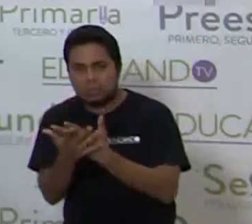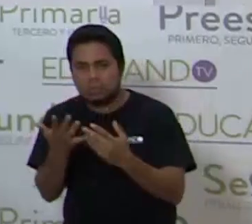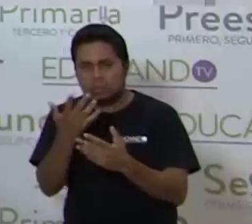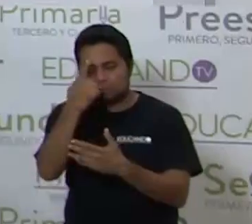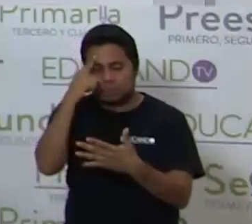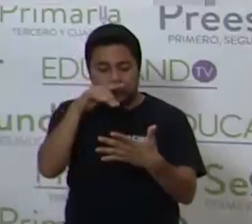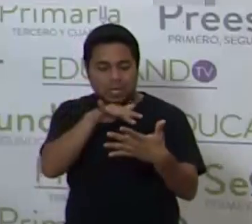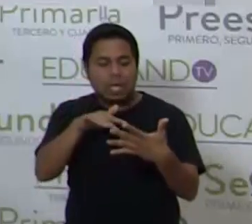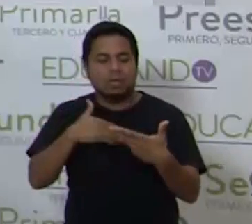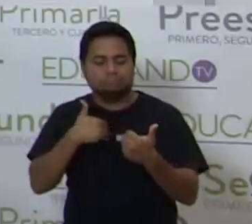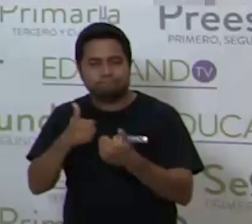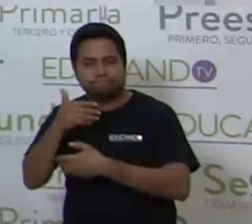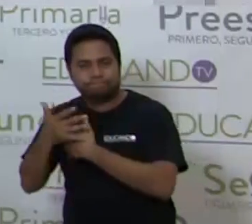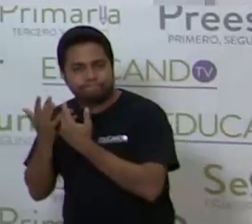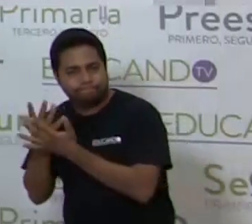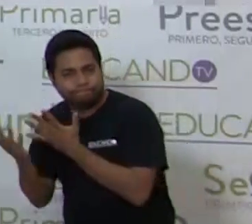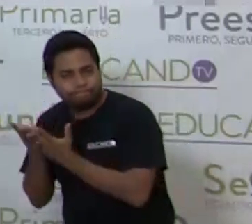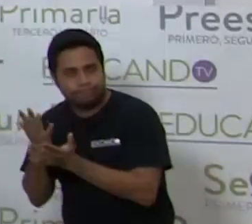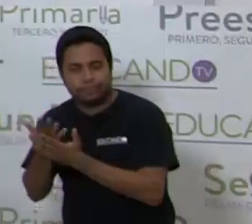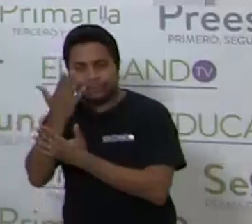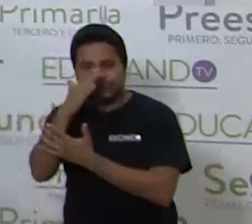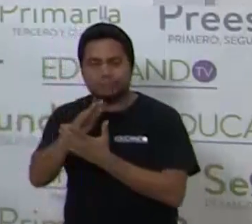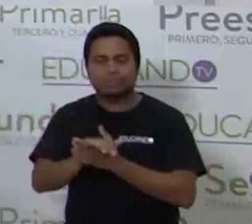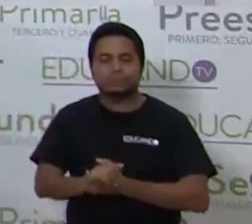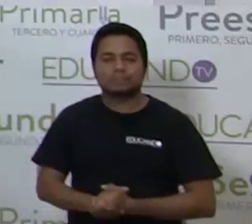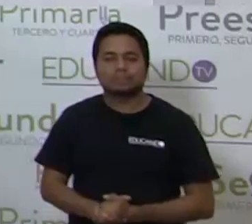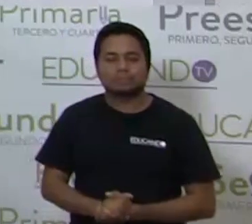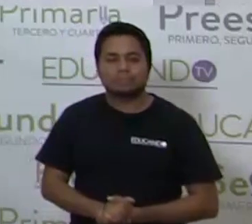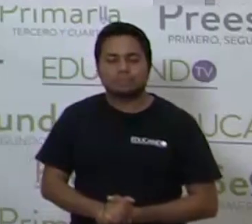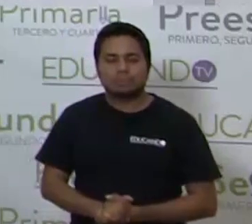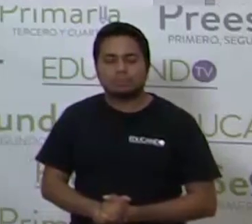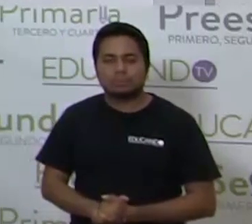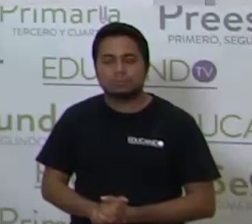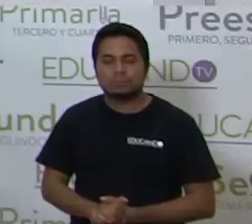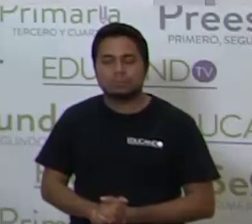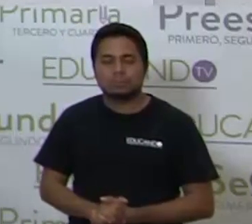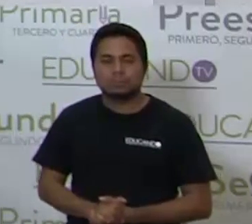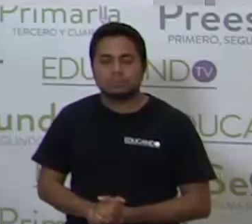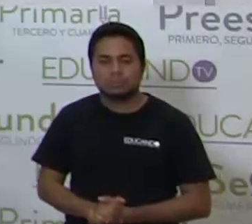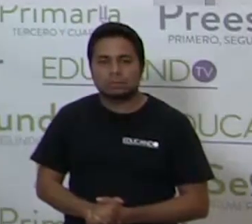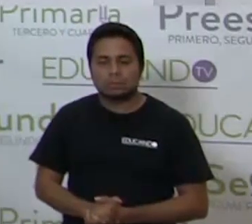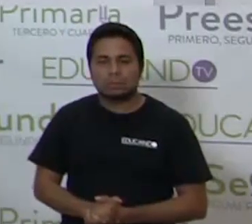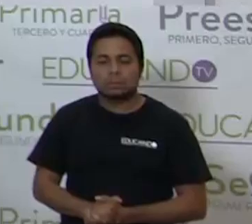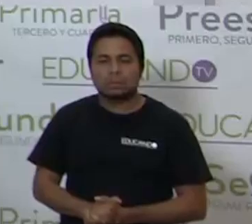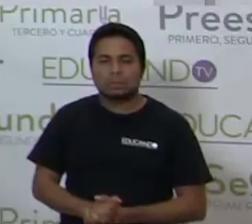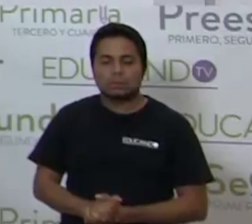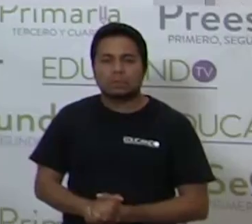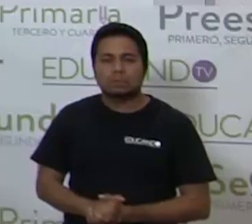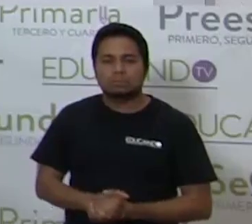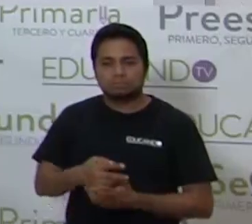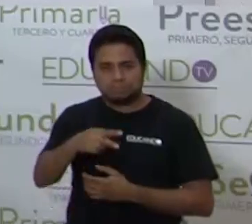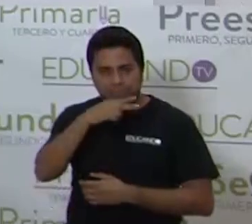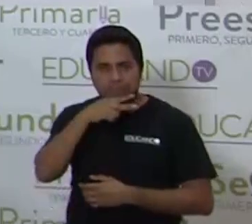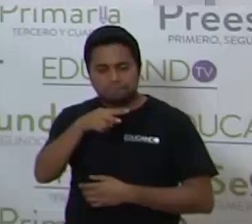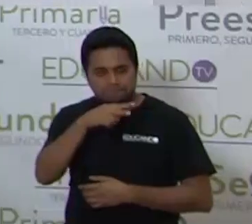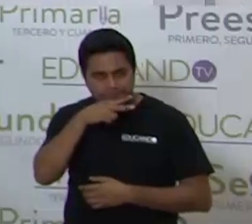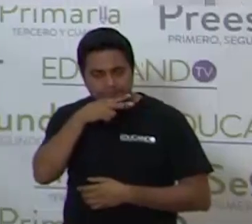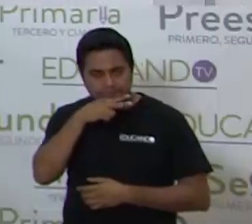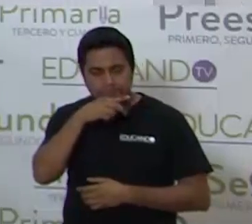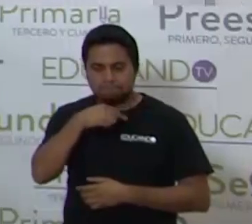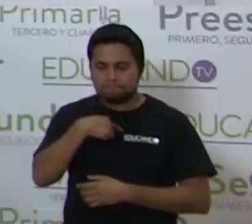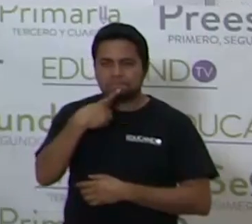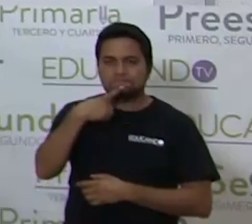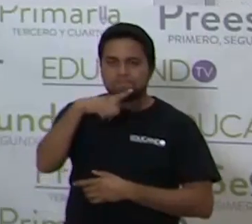de leer dicha instrucción. Mucha atención. Los verbos, yo te pregunto,